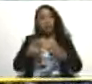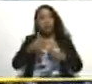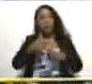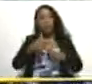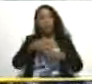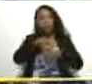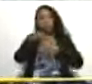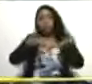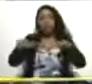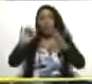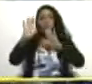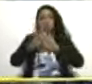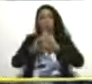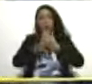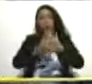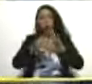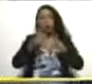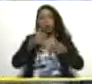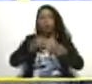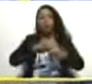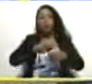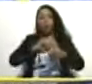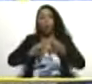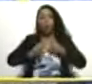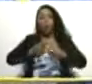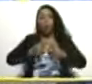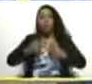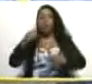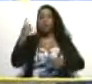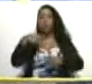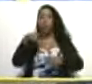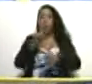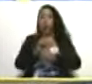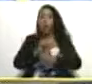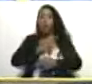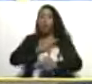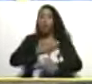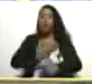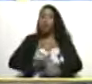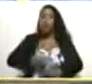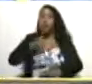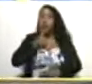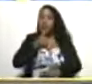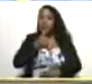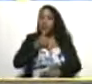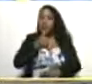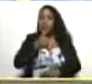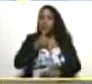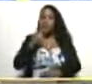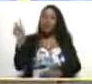y robarnos las grandes riquezas que solo nos pertenecen a los venezolanos y a las venezolanas.